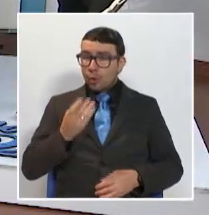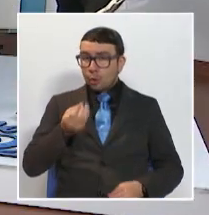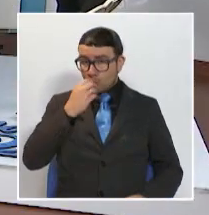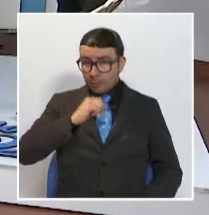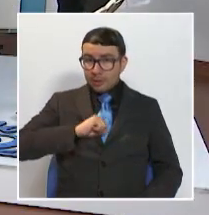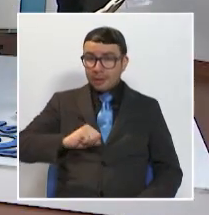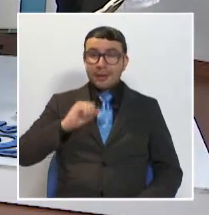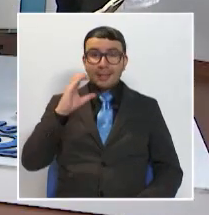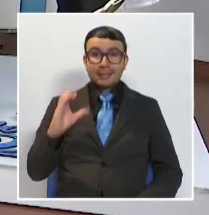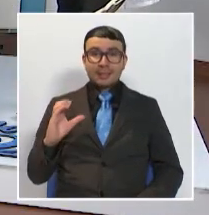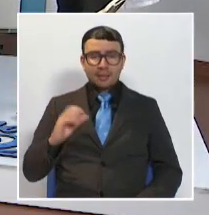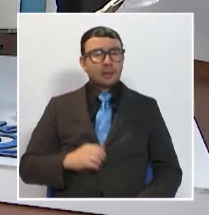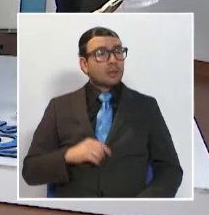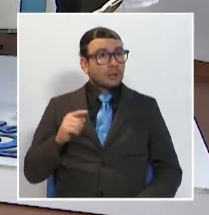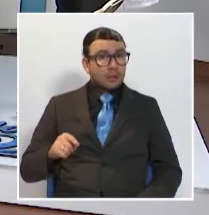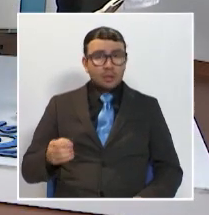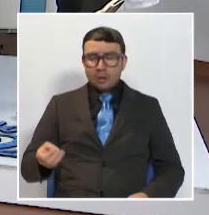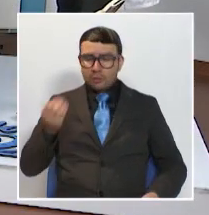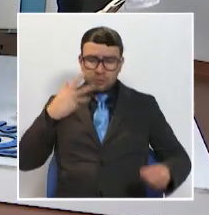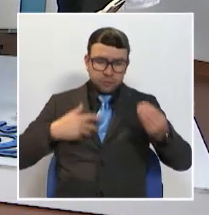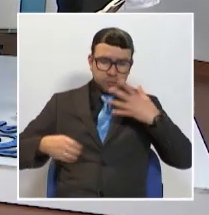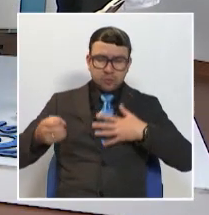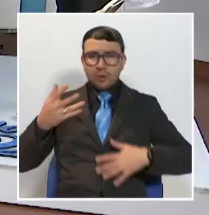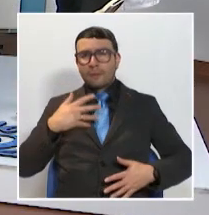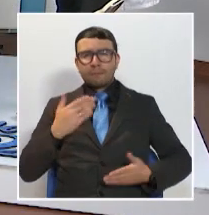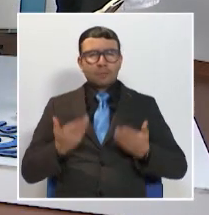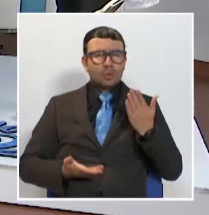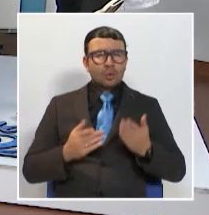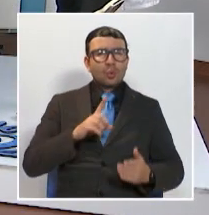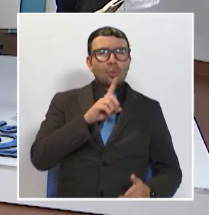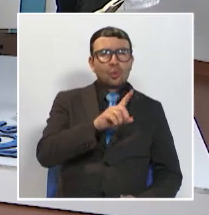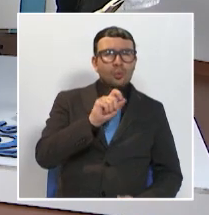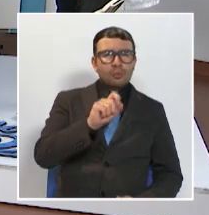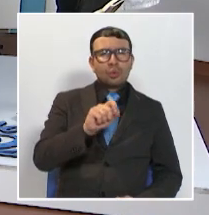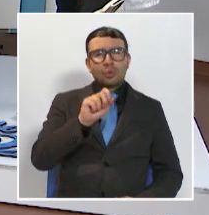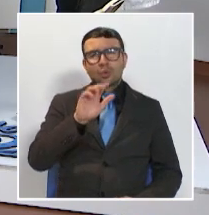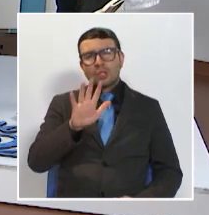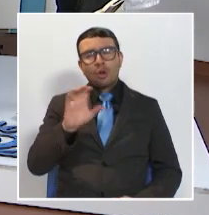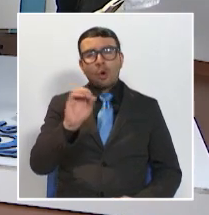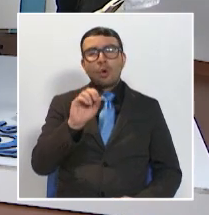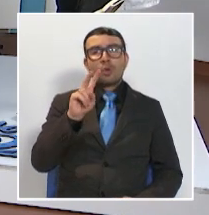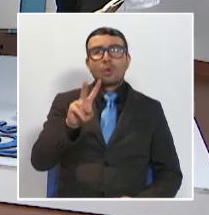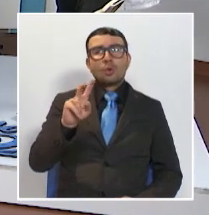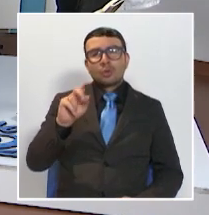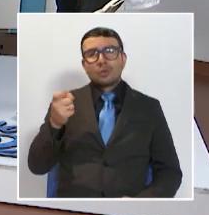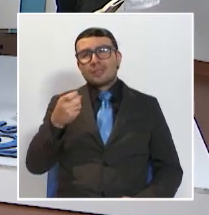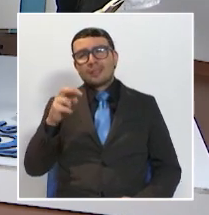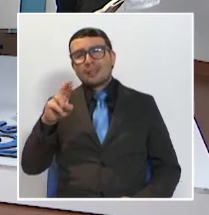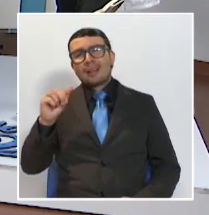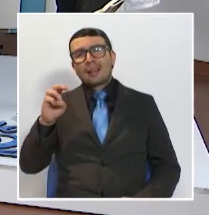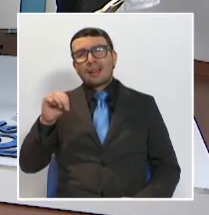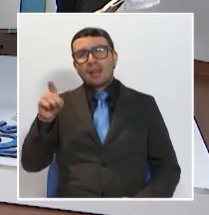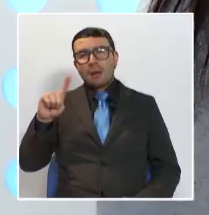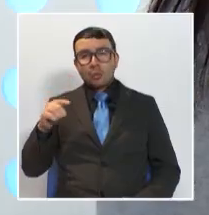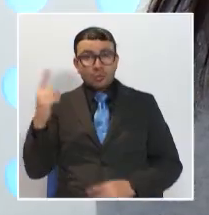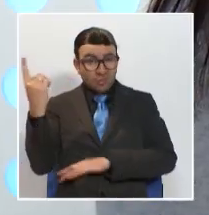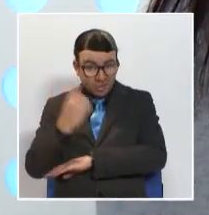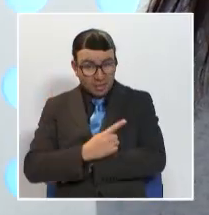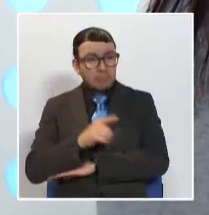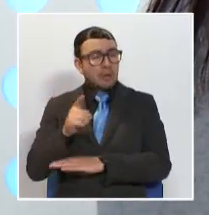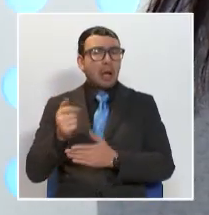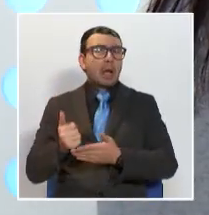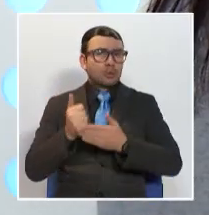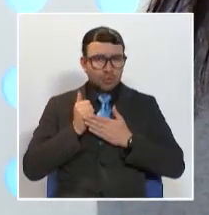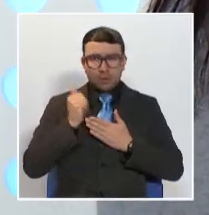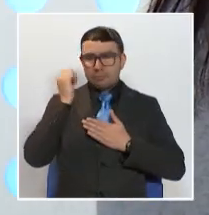a dosis antioxidantes que realmente por lo menos varían entre 1.5 a 2 gramos día, que es con lo cual puede tal vez ayudar en el vitiligo.